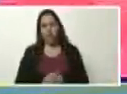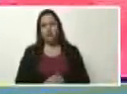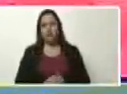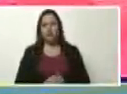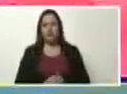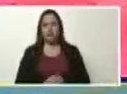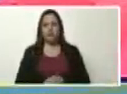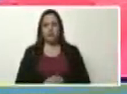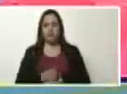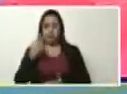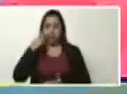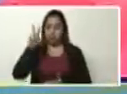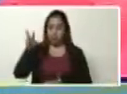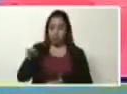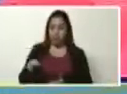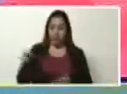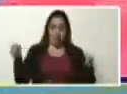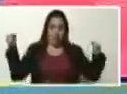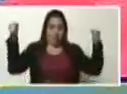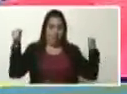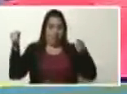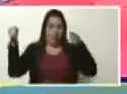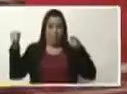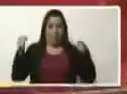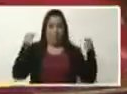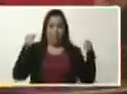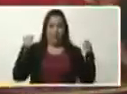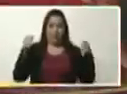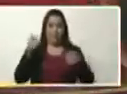Eso es, mira. Mira la pancarta que se trajo este.